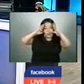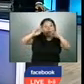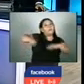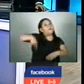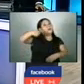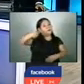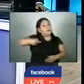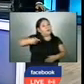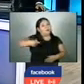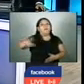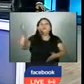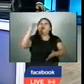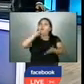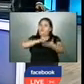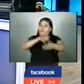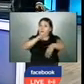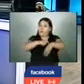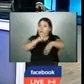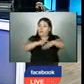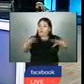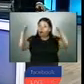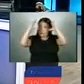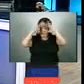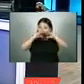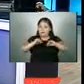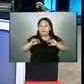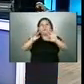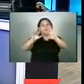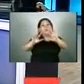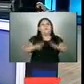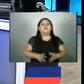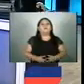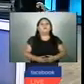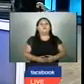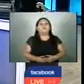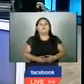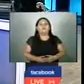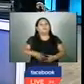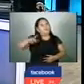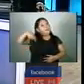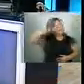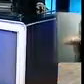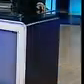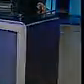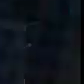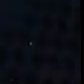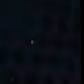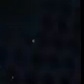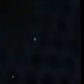o nuevamente a las 8 de la noche con la emisión estelar de Noticiero Hechos. Hasta buenas noches.